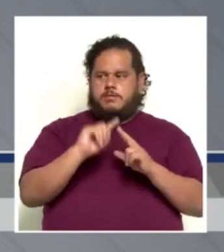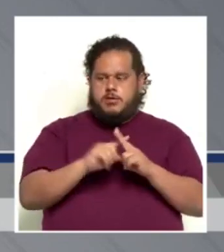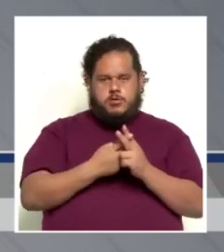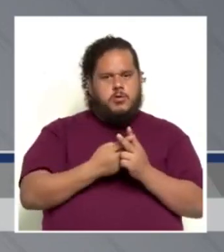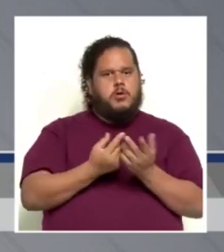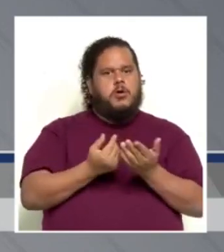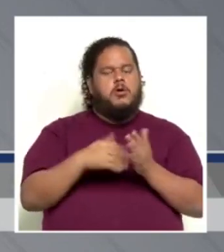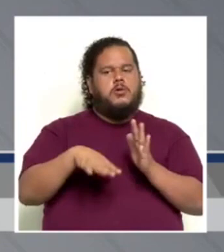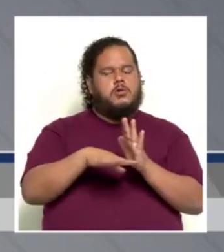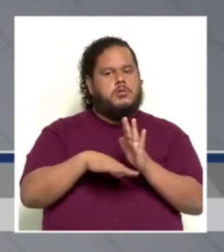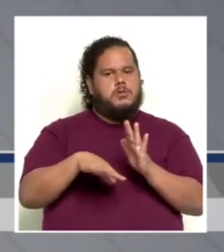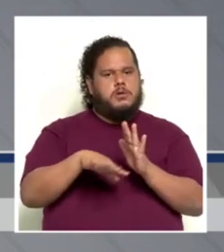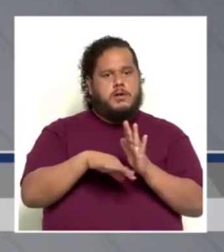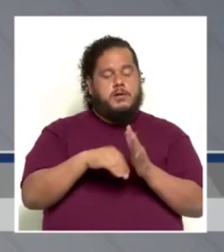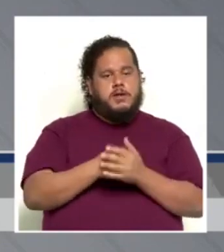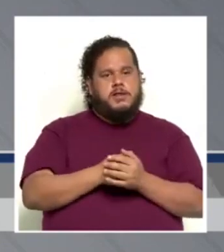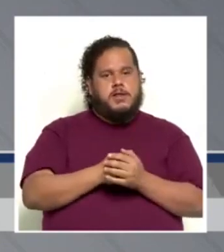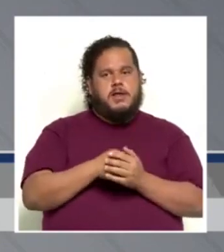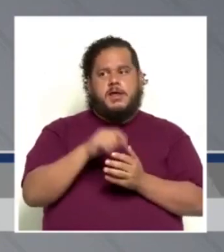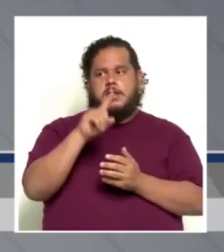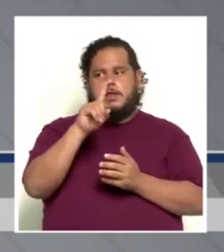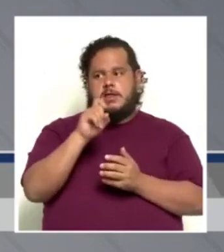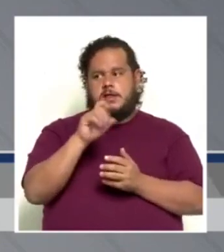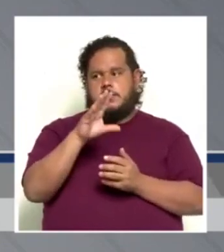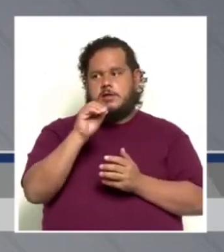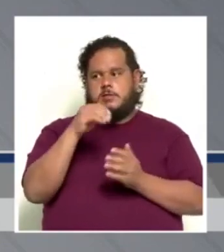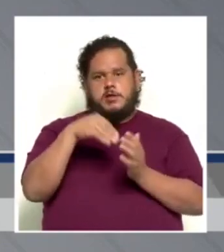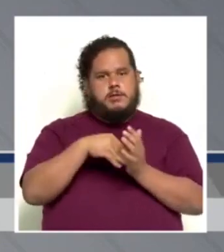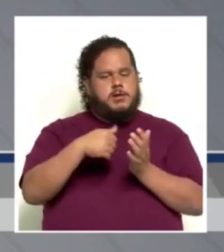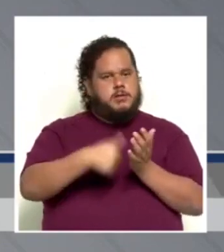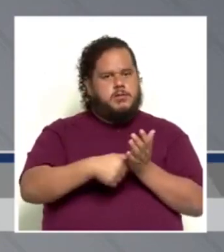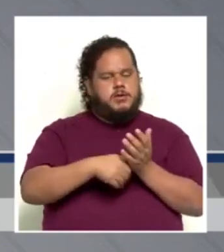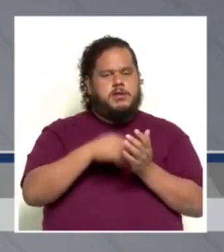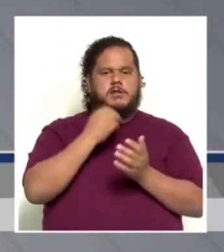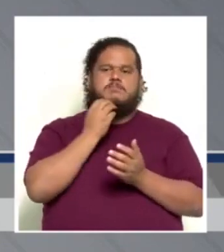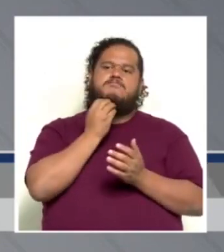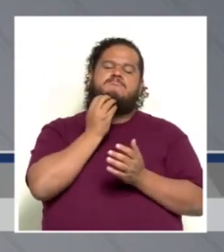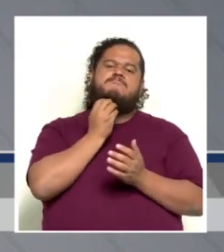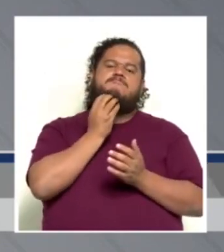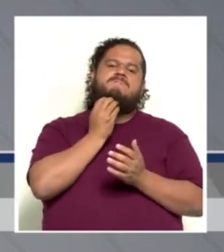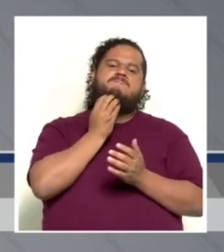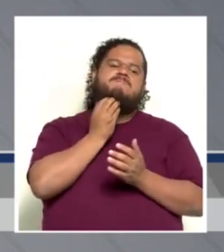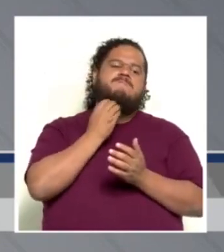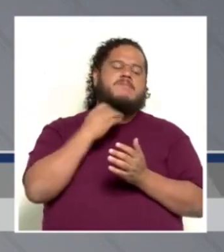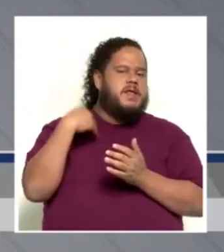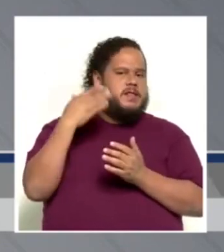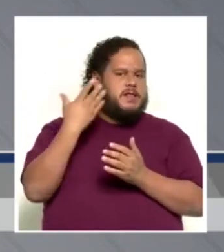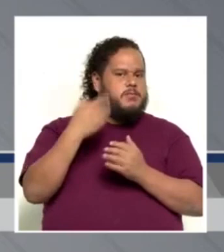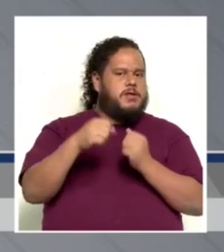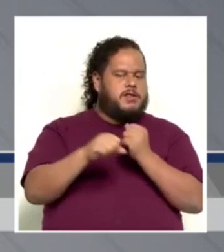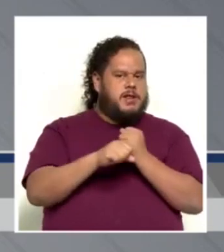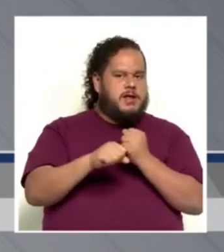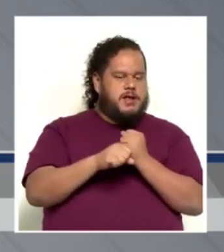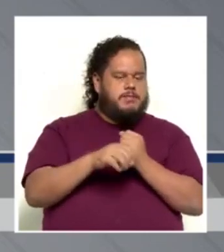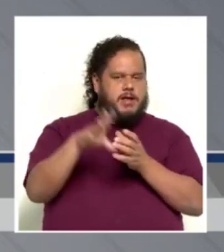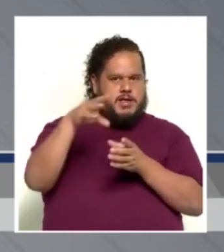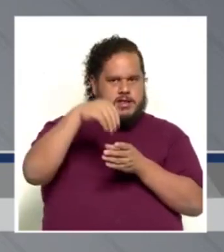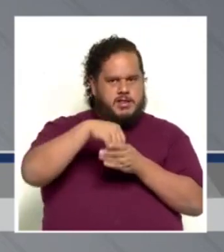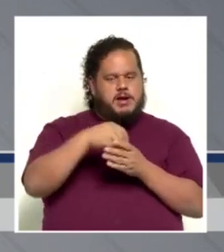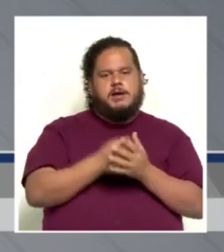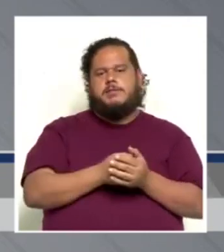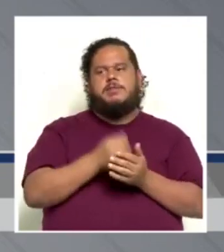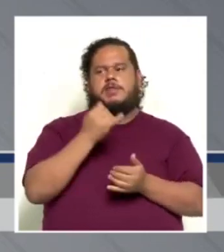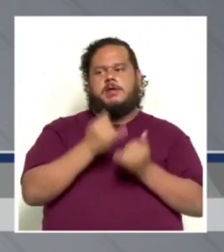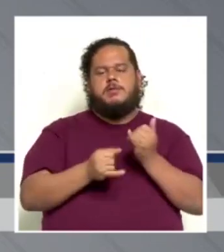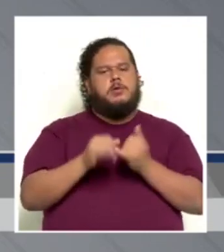una base de 150,000 votos luego de la campaña interna.